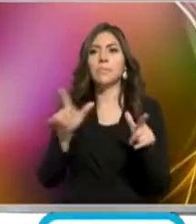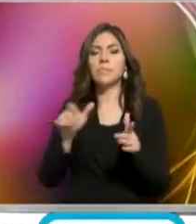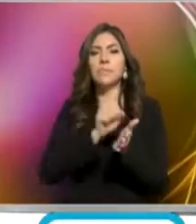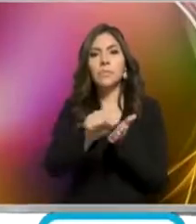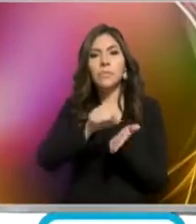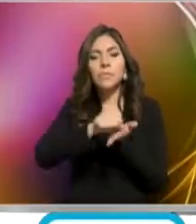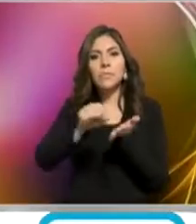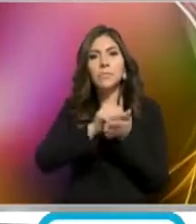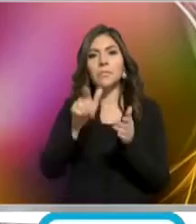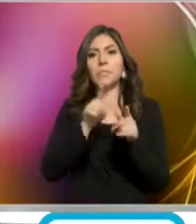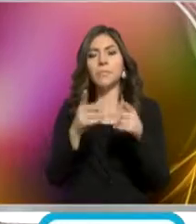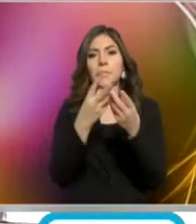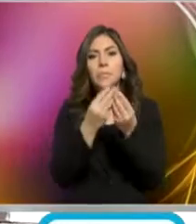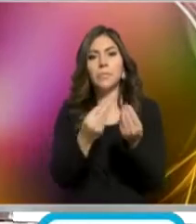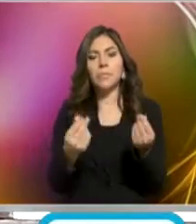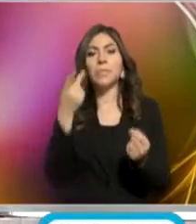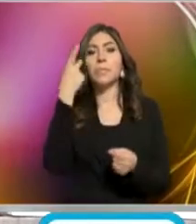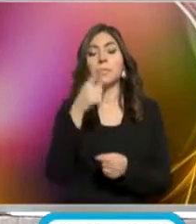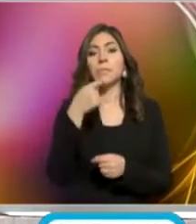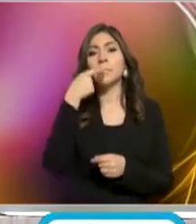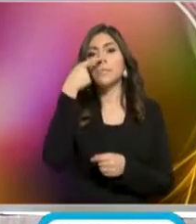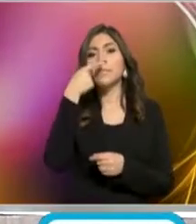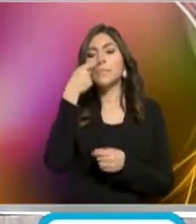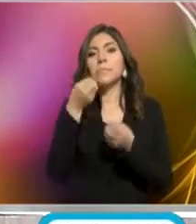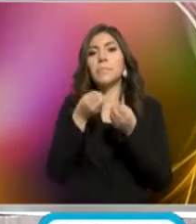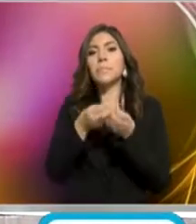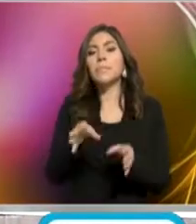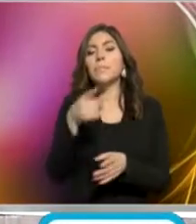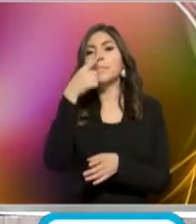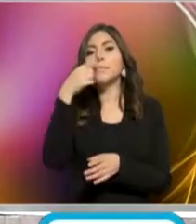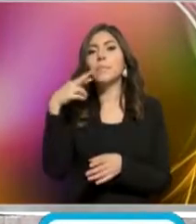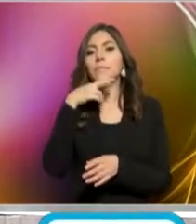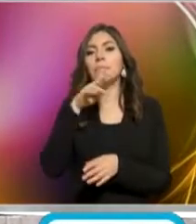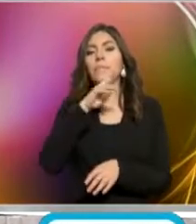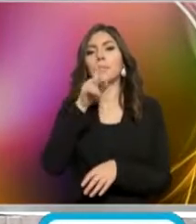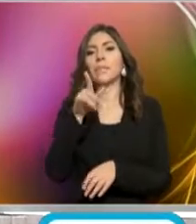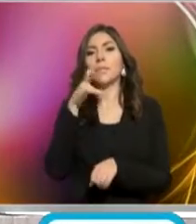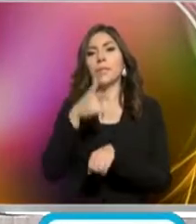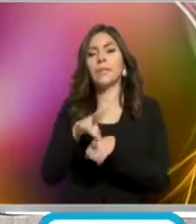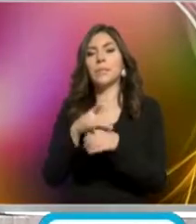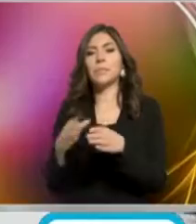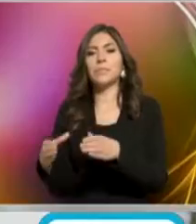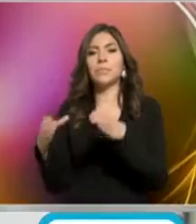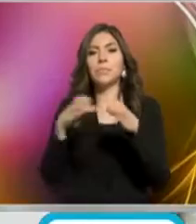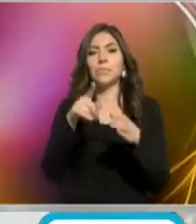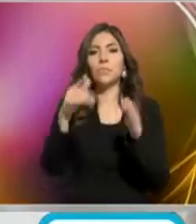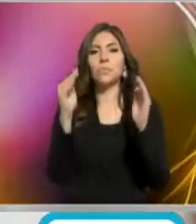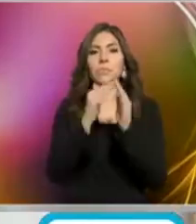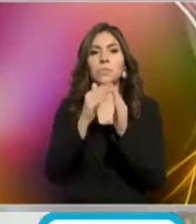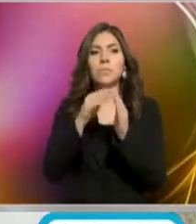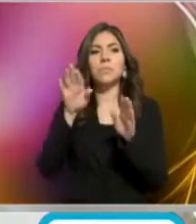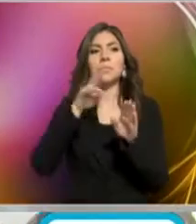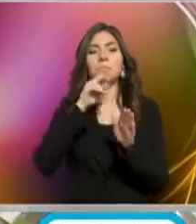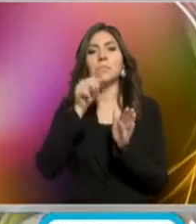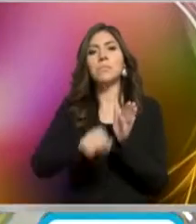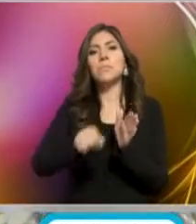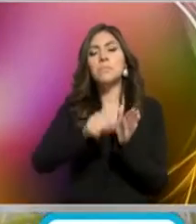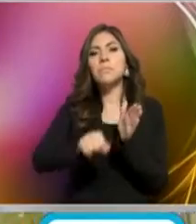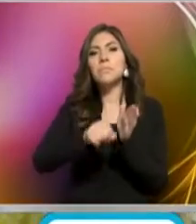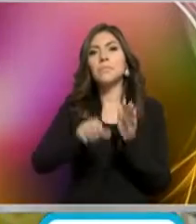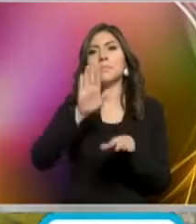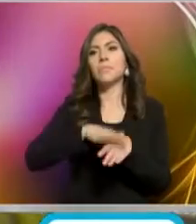pero sí, va perdiendo mejor, muchísimo ¿no? aroma. Sí, va perdiendo mucho aroma. Fresco. El queso fresco. Entonces sí, lo mejor es rallarlo así directamente, se compran su